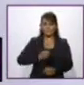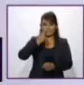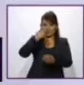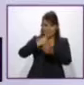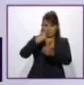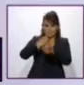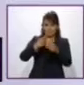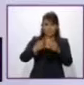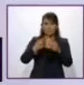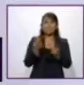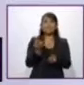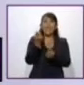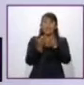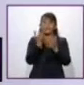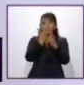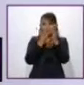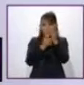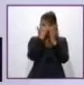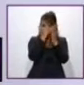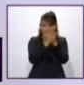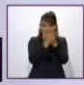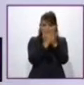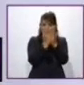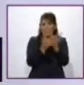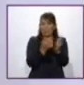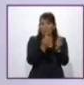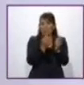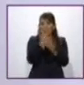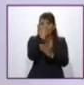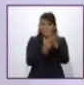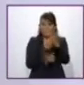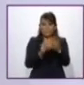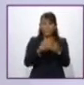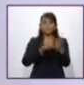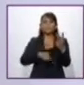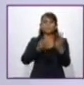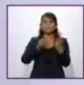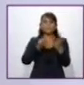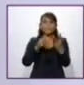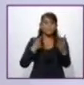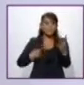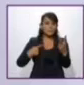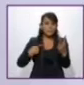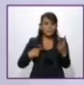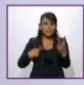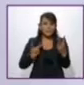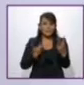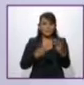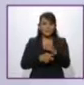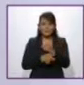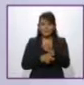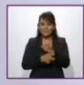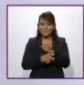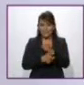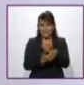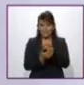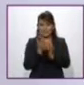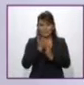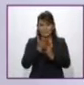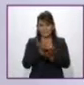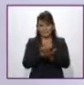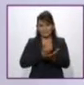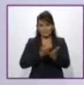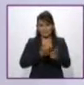saltarse las reglas, y el segundo, que el funcionario que está dispuesto a tener un beneficio económico en estas. Primero vamos